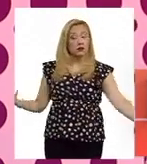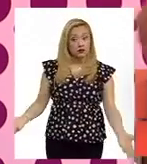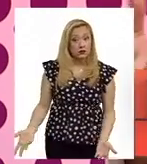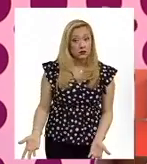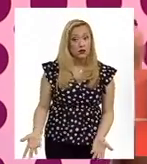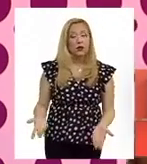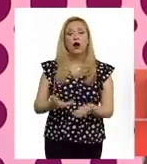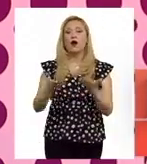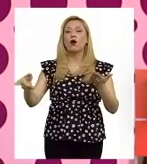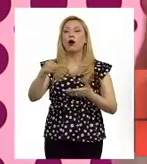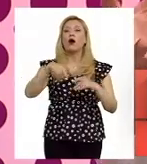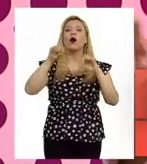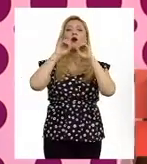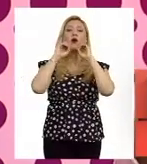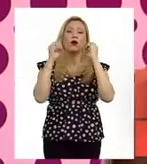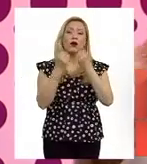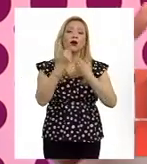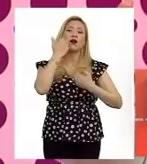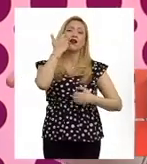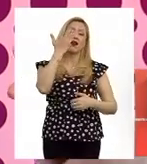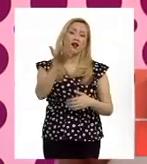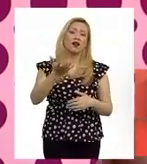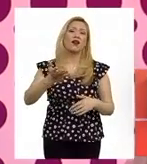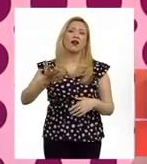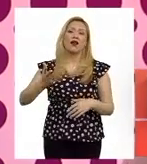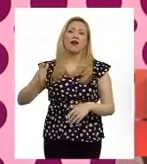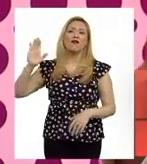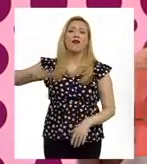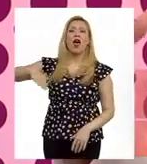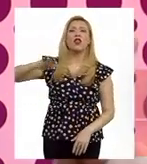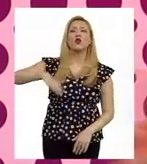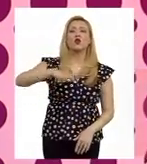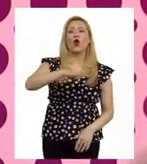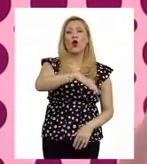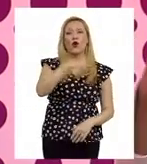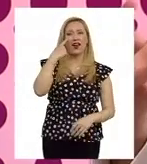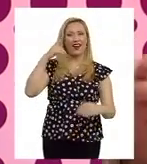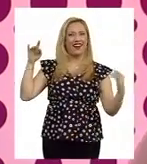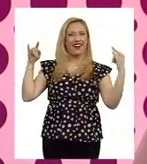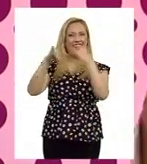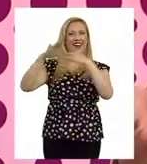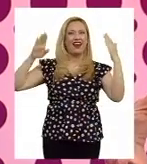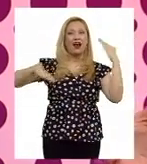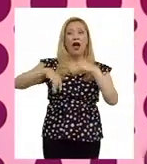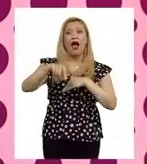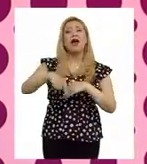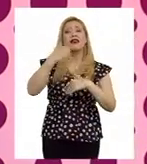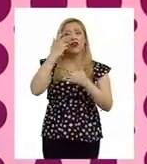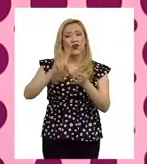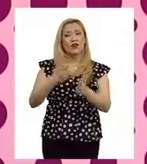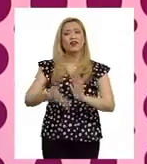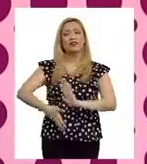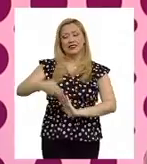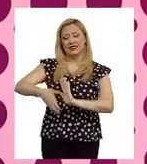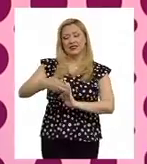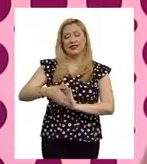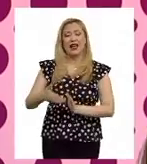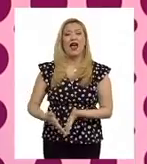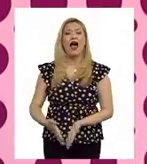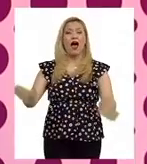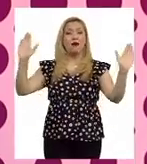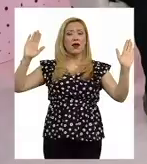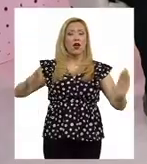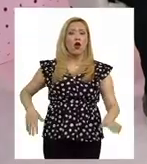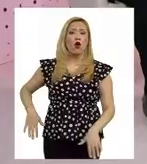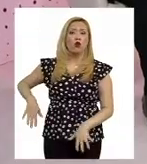ONGs de querer, por ejemplo, el viaducto, quererlo como abrir, ¿no? Por ser un río, un cauce natural. Esas sí